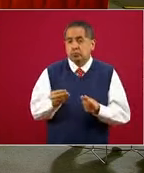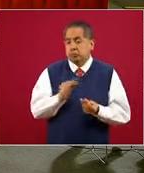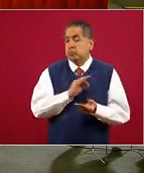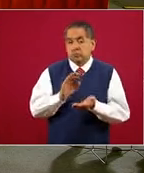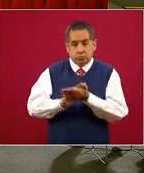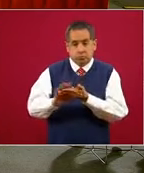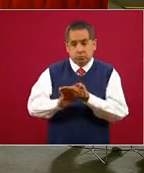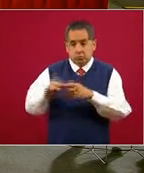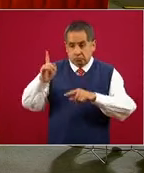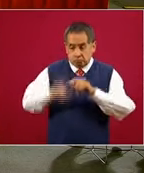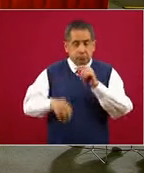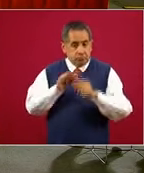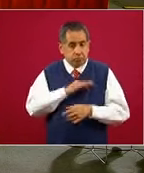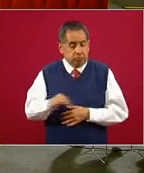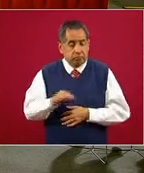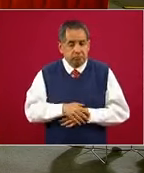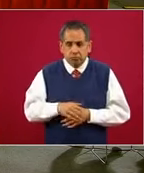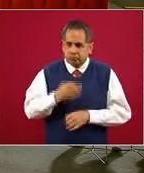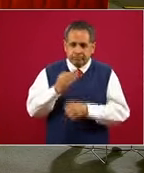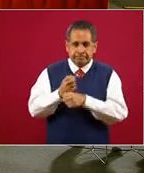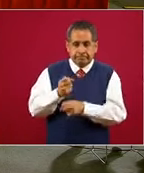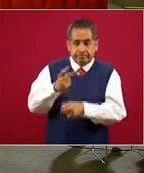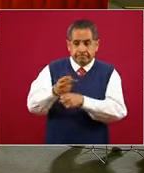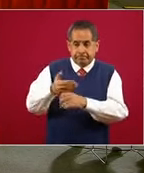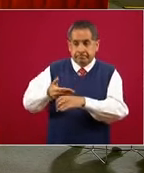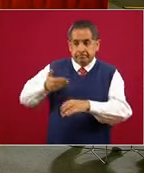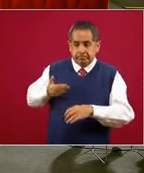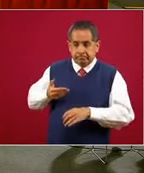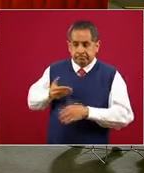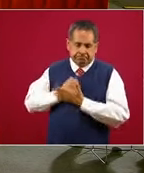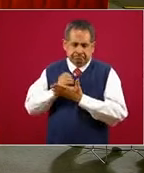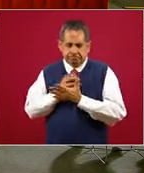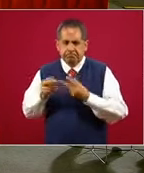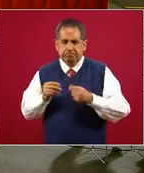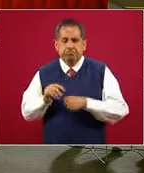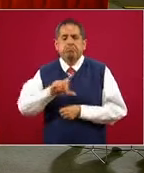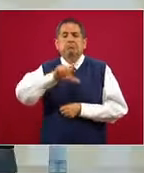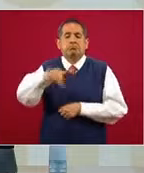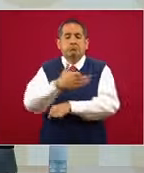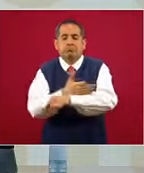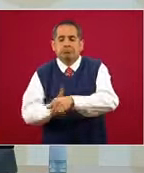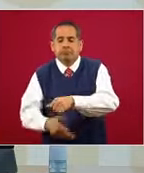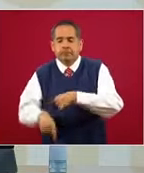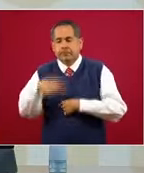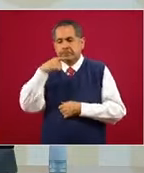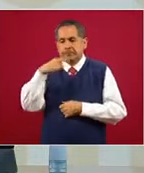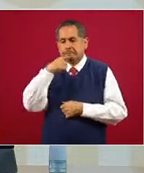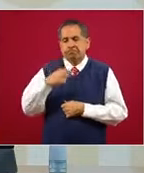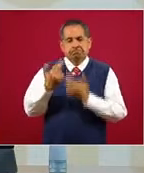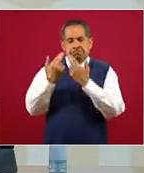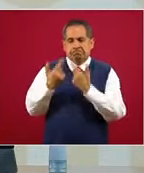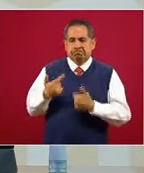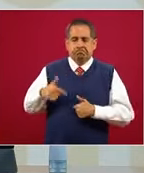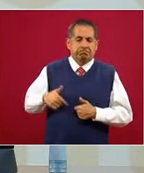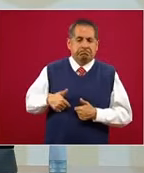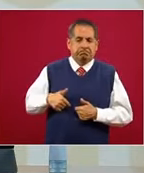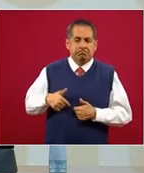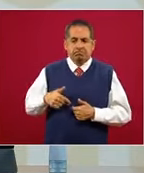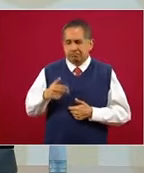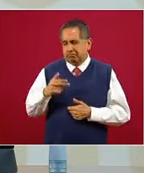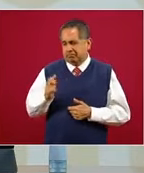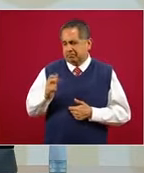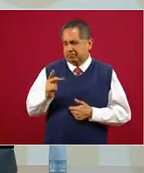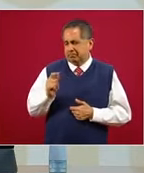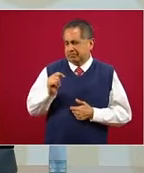ser atendida a tiempo antes de que haya causado estragos en el tejido